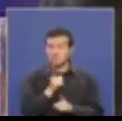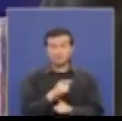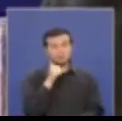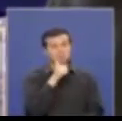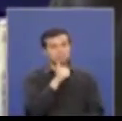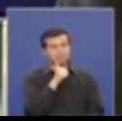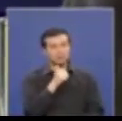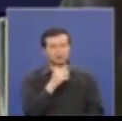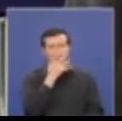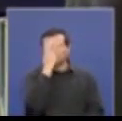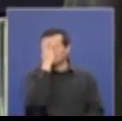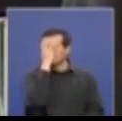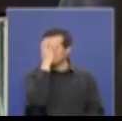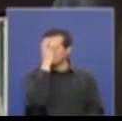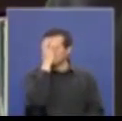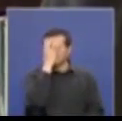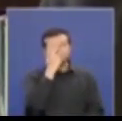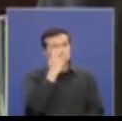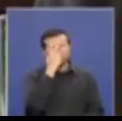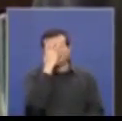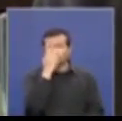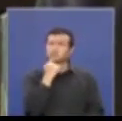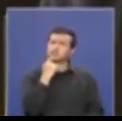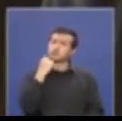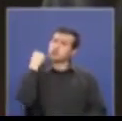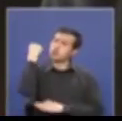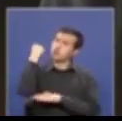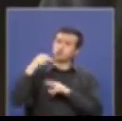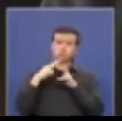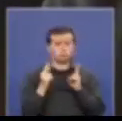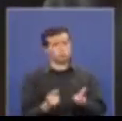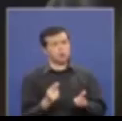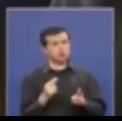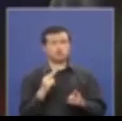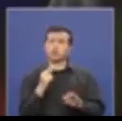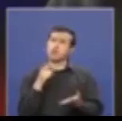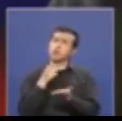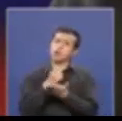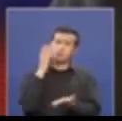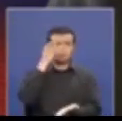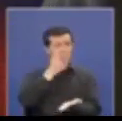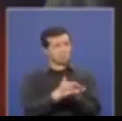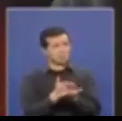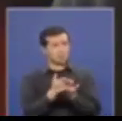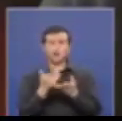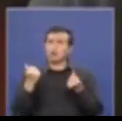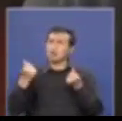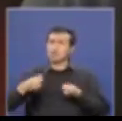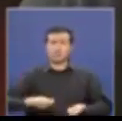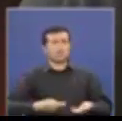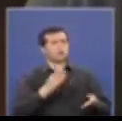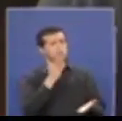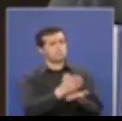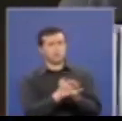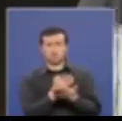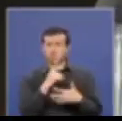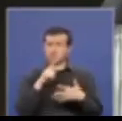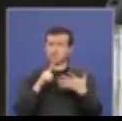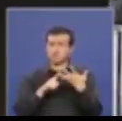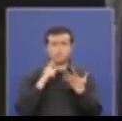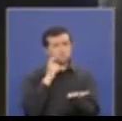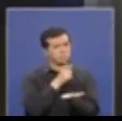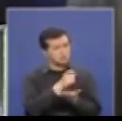misma. Pero qué descaro. Hablarnos de derechos humanos, de parar la represión, parar el gasto, parar